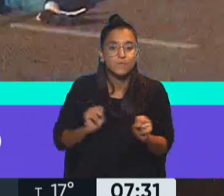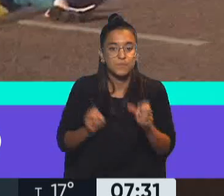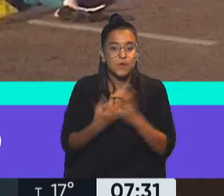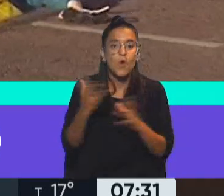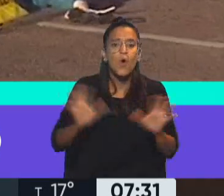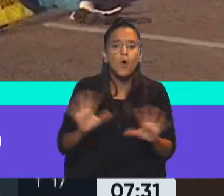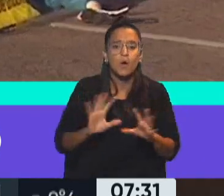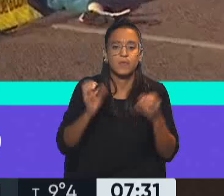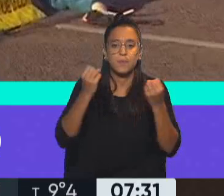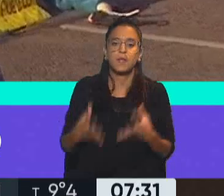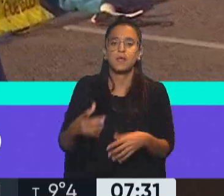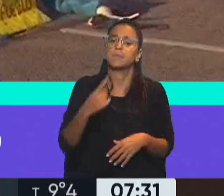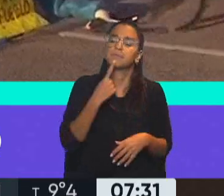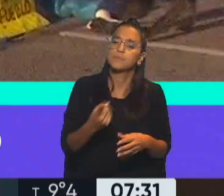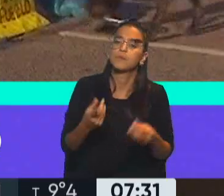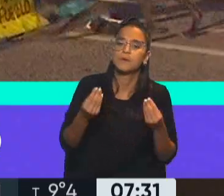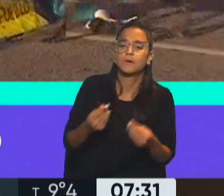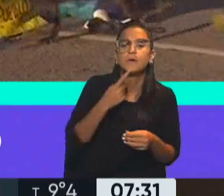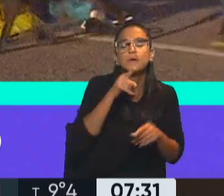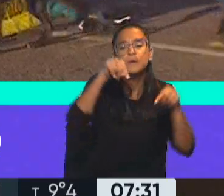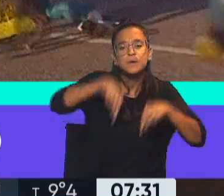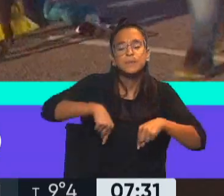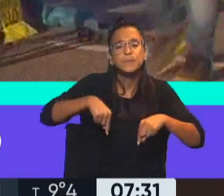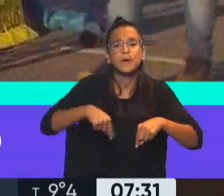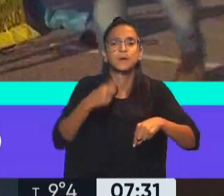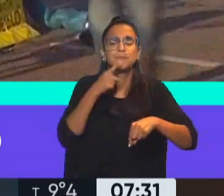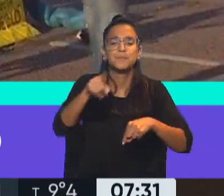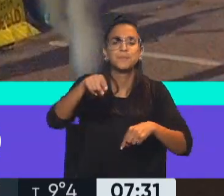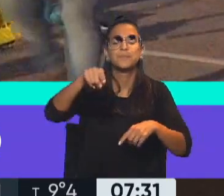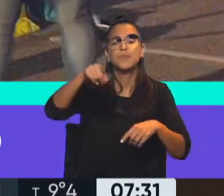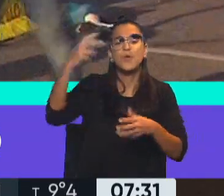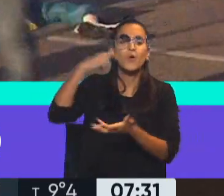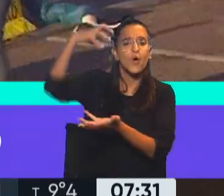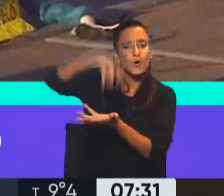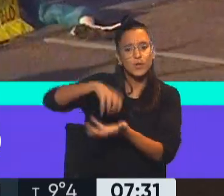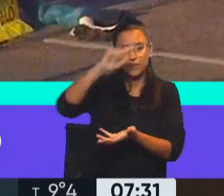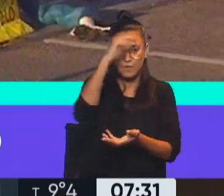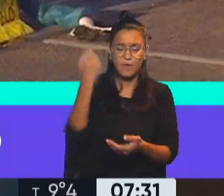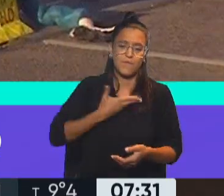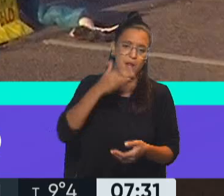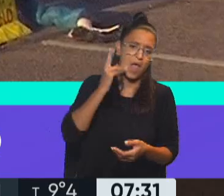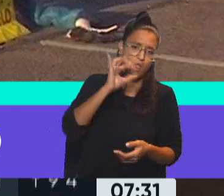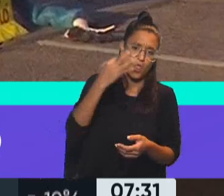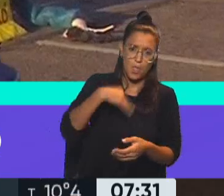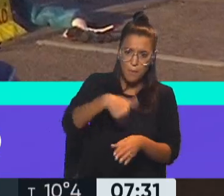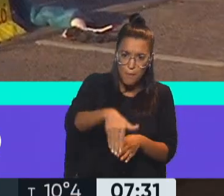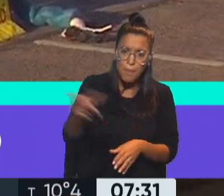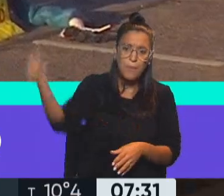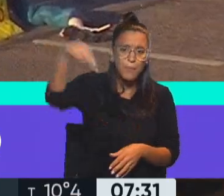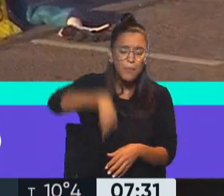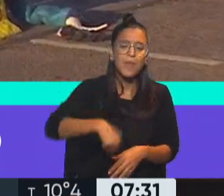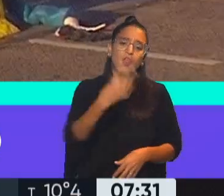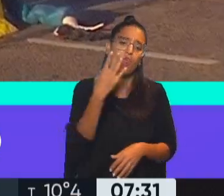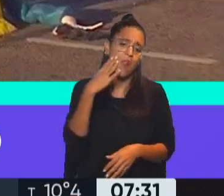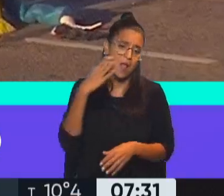cómo les va como les va a la mesa lo que estaban tratando ustedes tiene la réplica aquí frente al congreso nacional fernando frágil y tendrá que estar aquí a partir de las 14